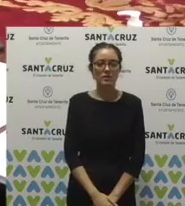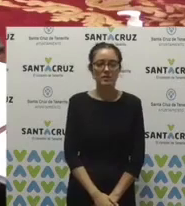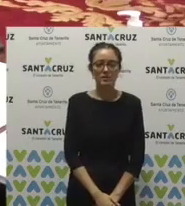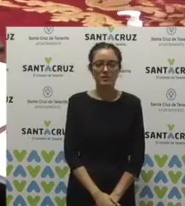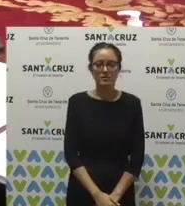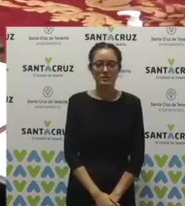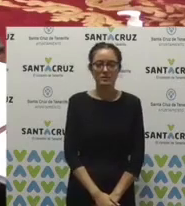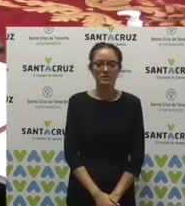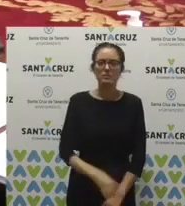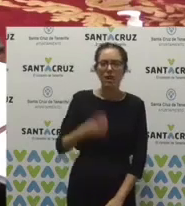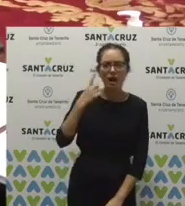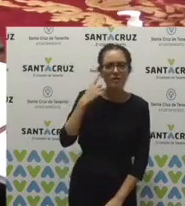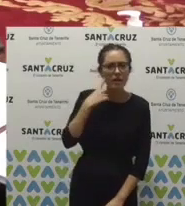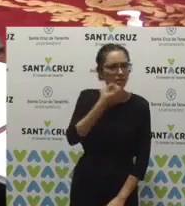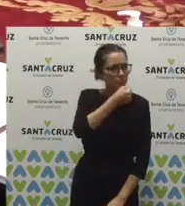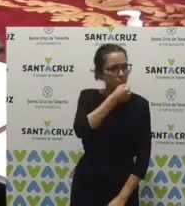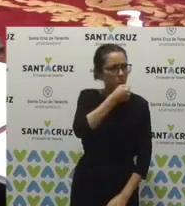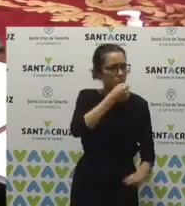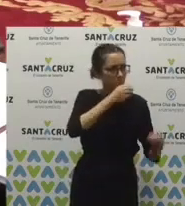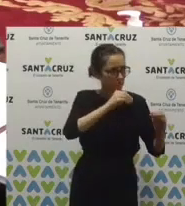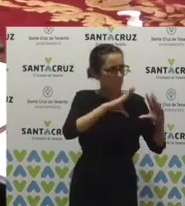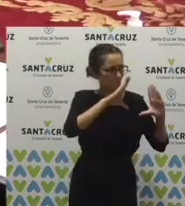mire a ver si en el micro